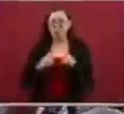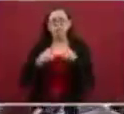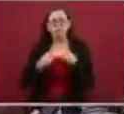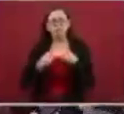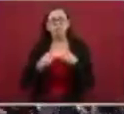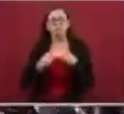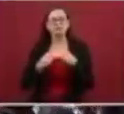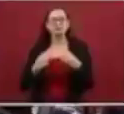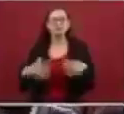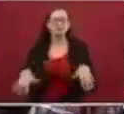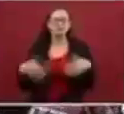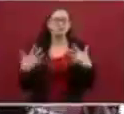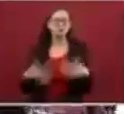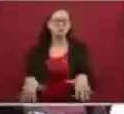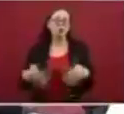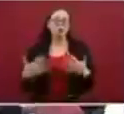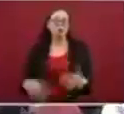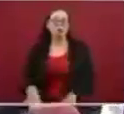Fue un triunfo